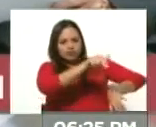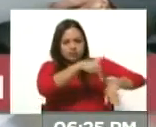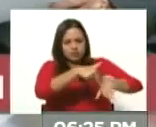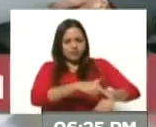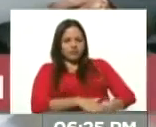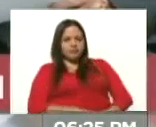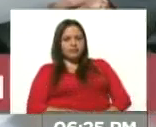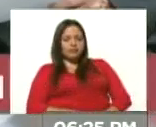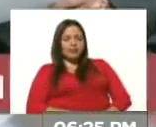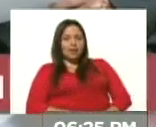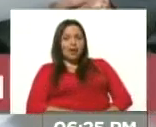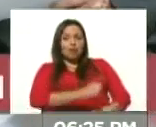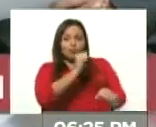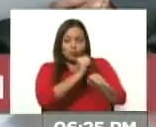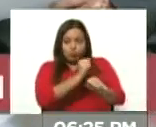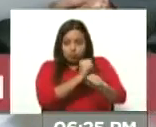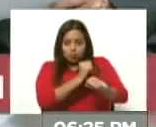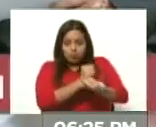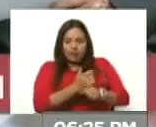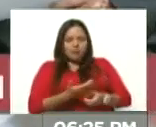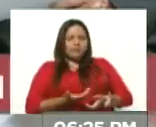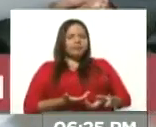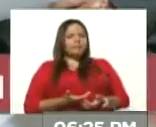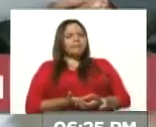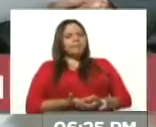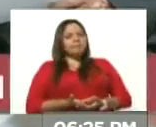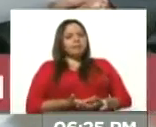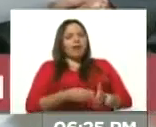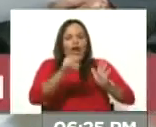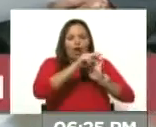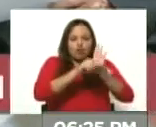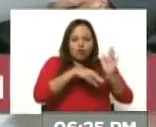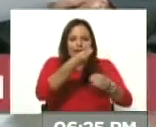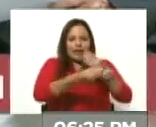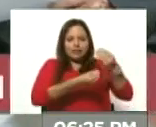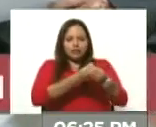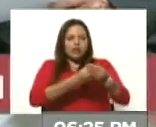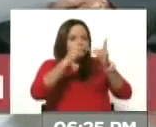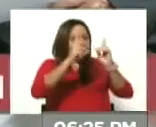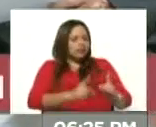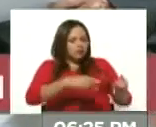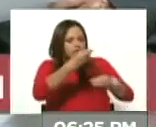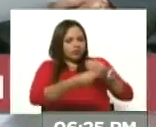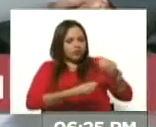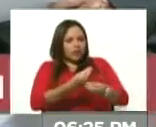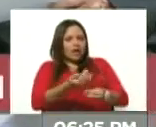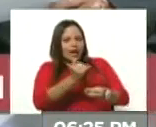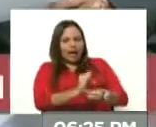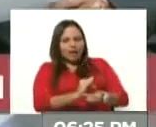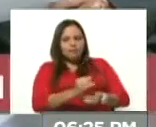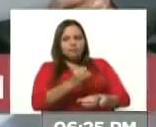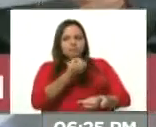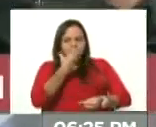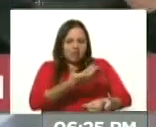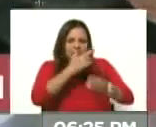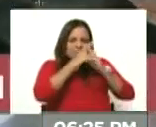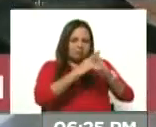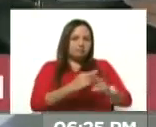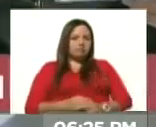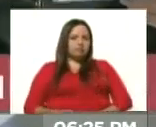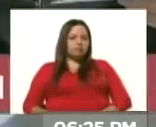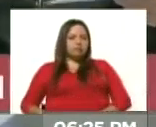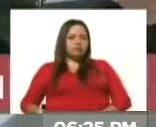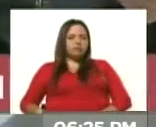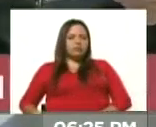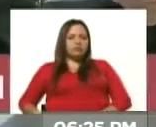la gestión las medidas que se tomen las decisiones que se tomen van a estar bien recibidas porque hay una